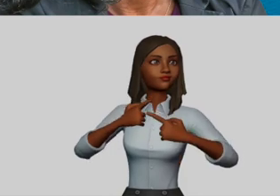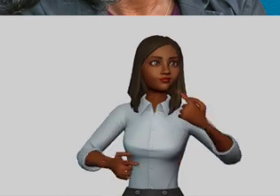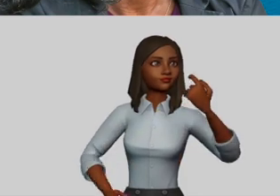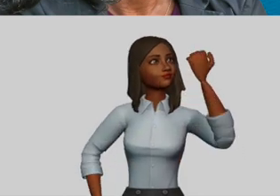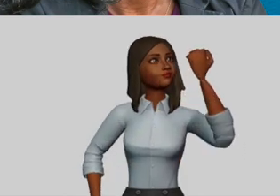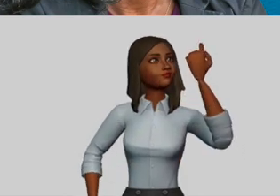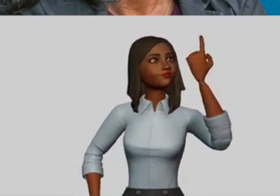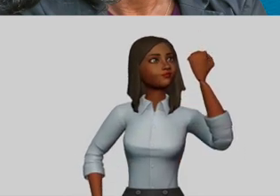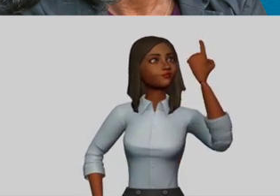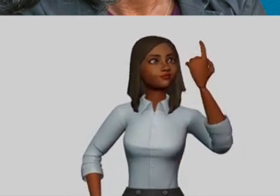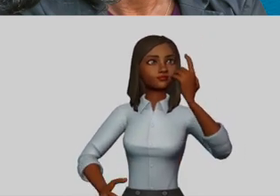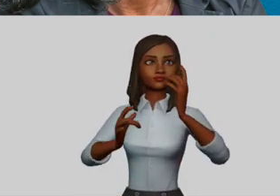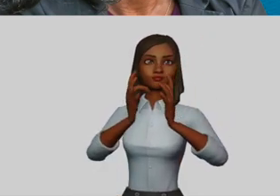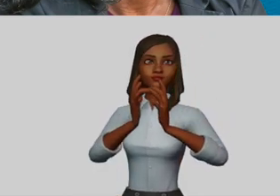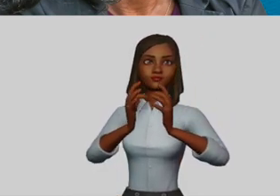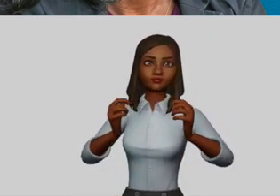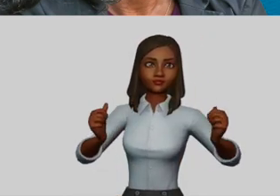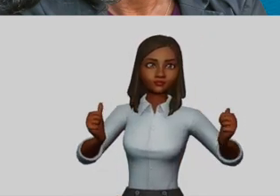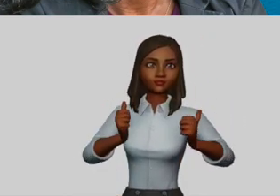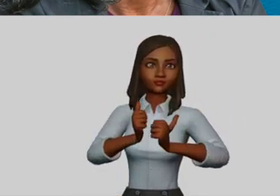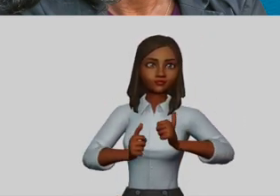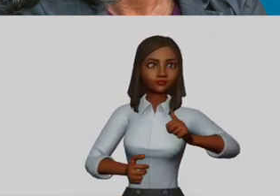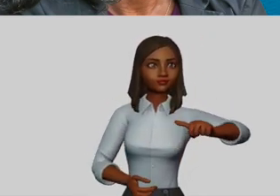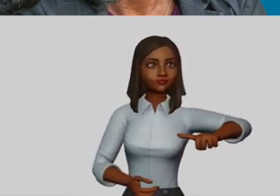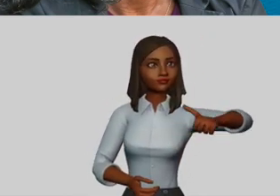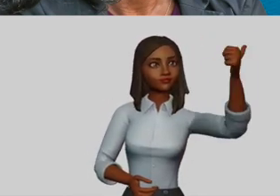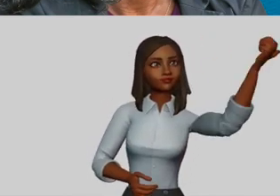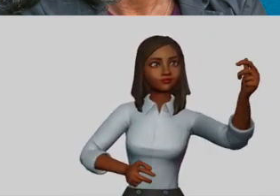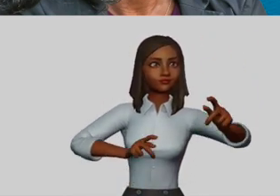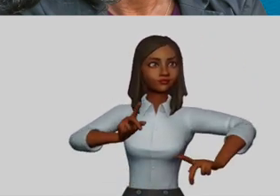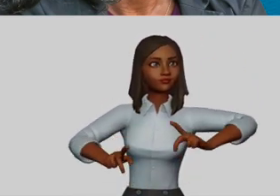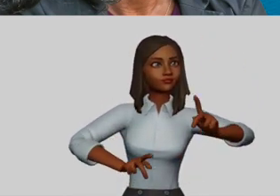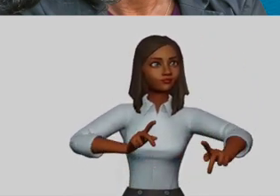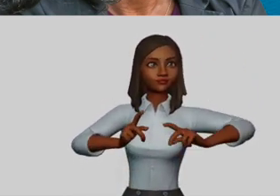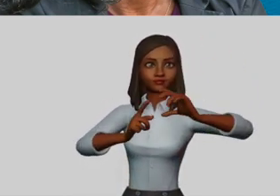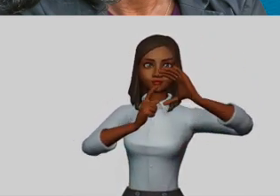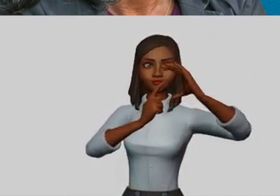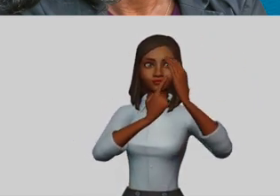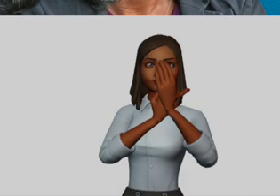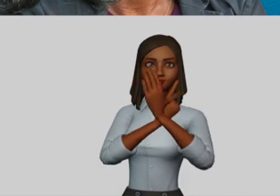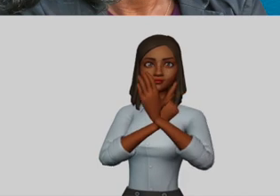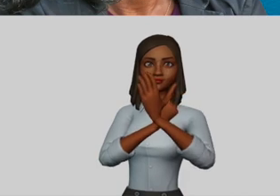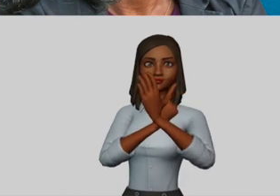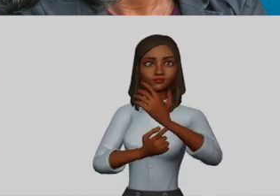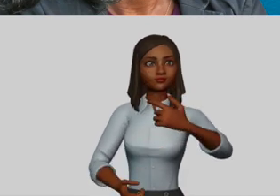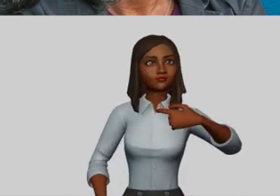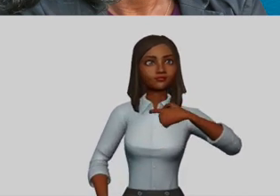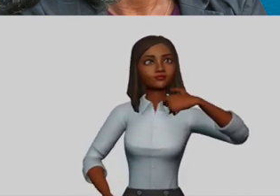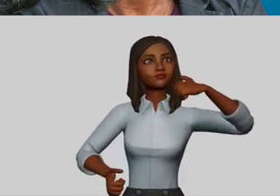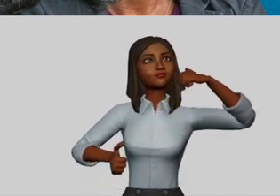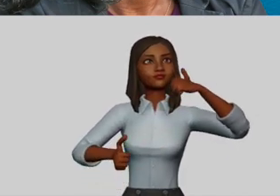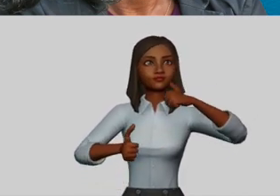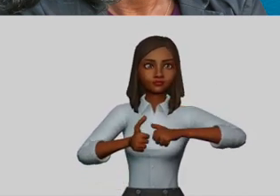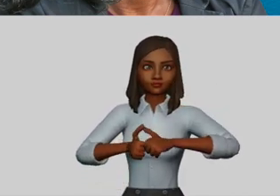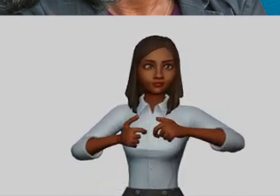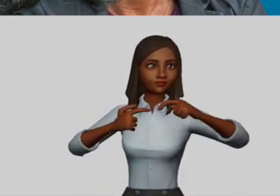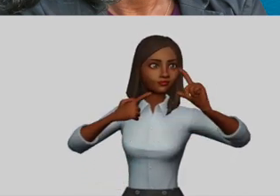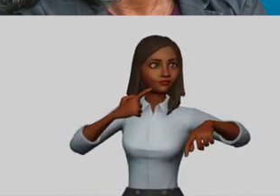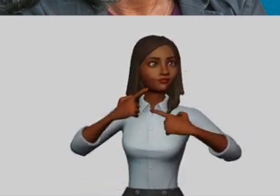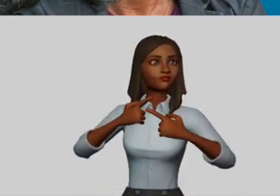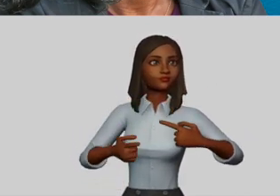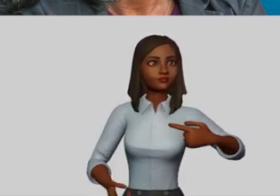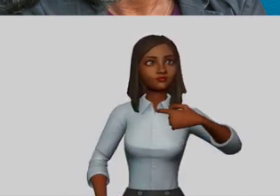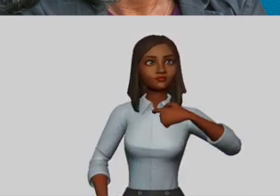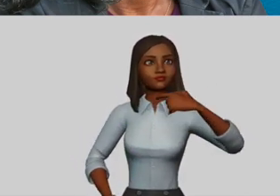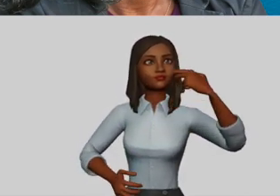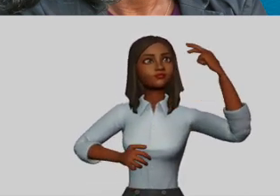R Us ahí en la 42. No sé si todavía está, pero en la 42 en Times Square había un Toys R Us grandísimo en esos tiempos. Yo nunca había ido a